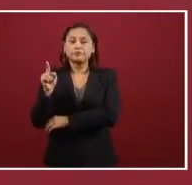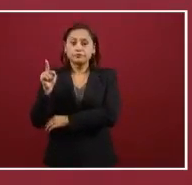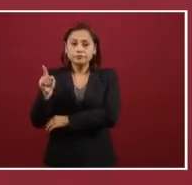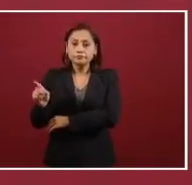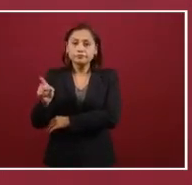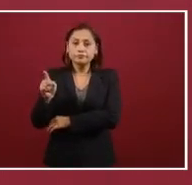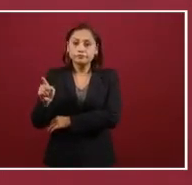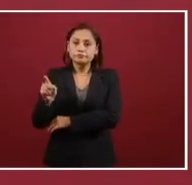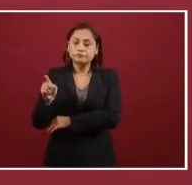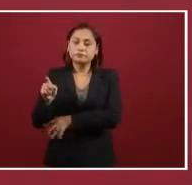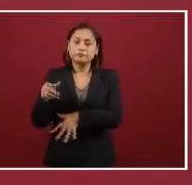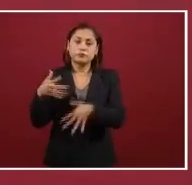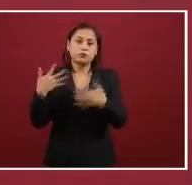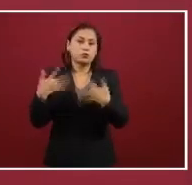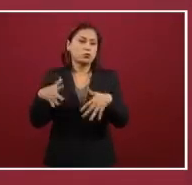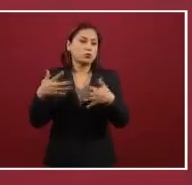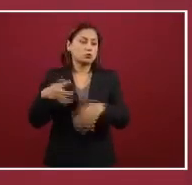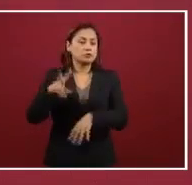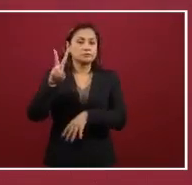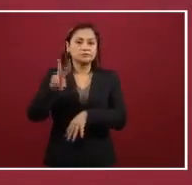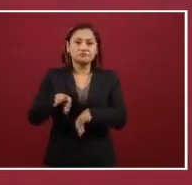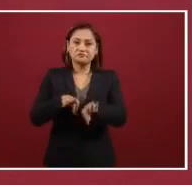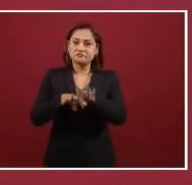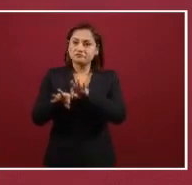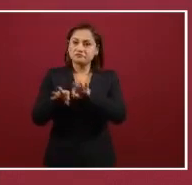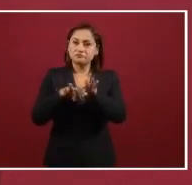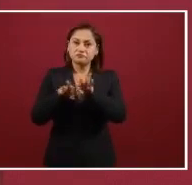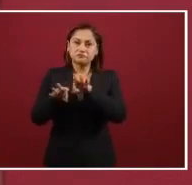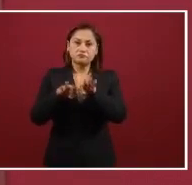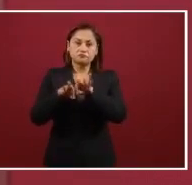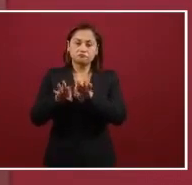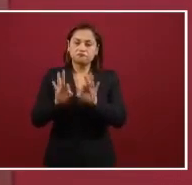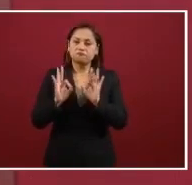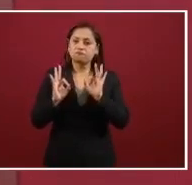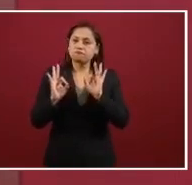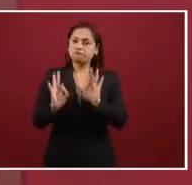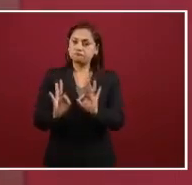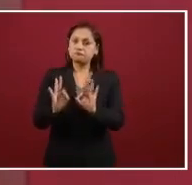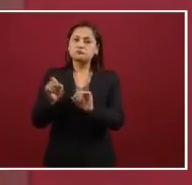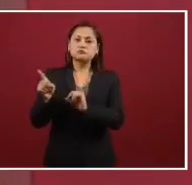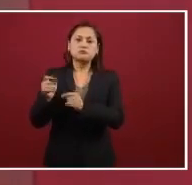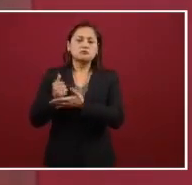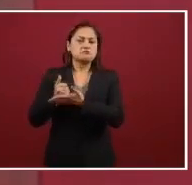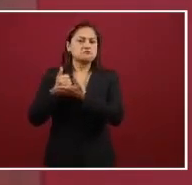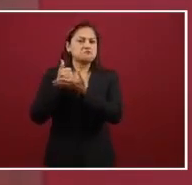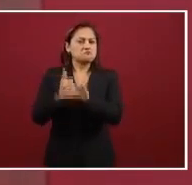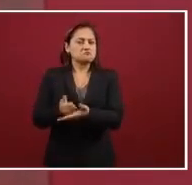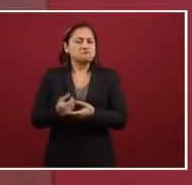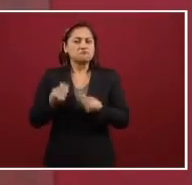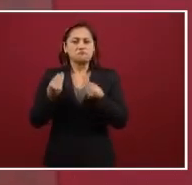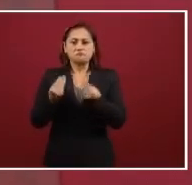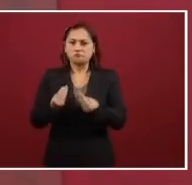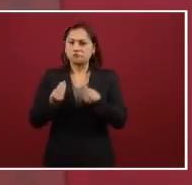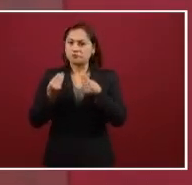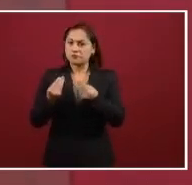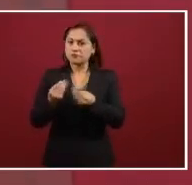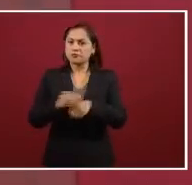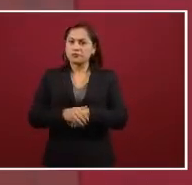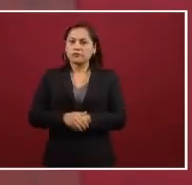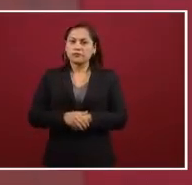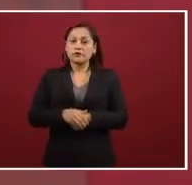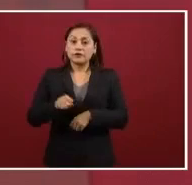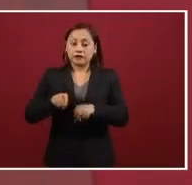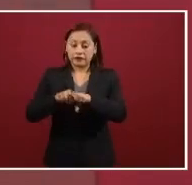un papel espléndido, nos ha ayudado mucho en la coordinación